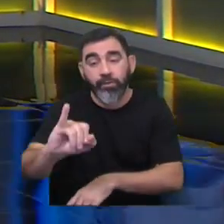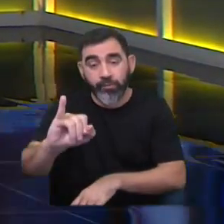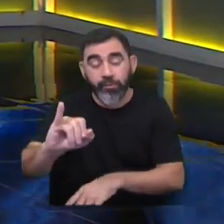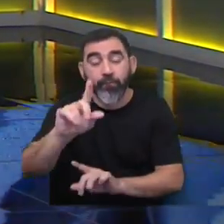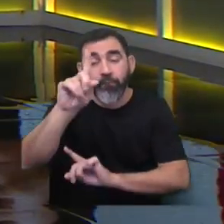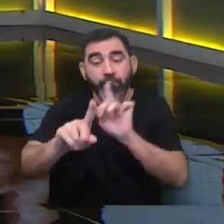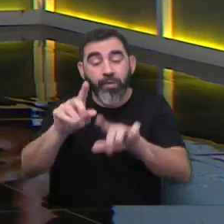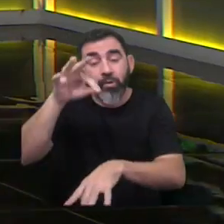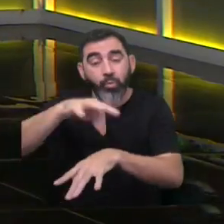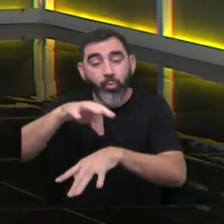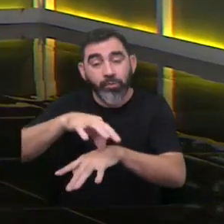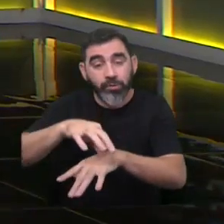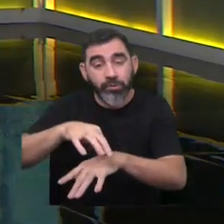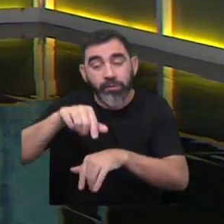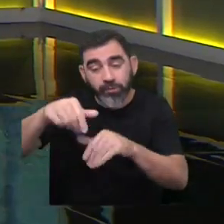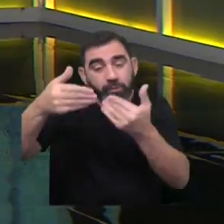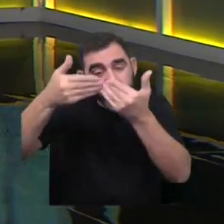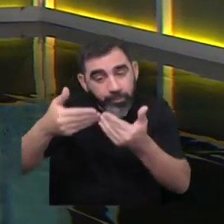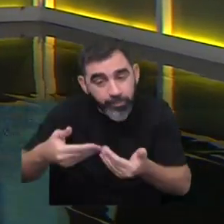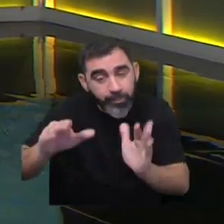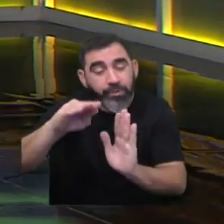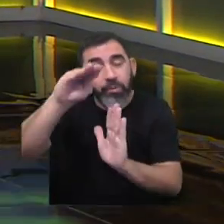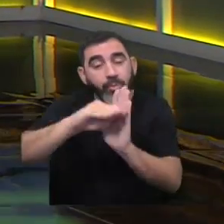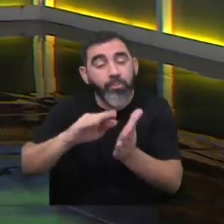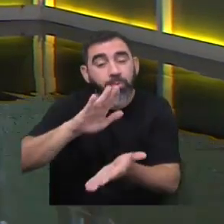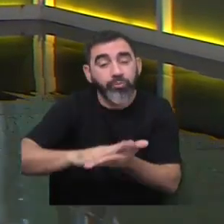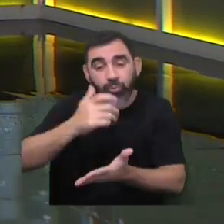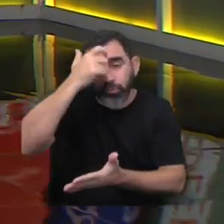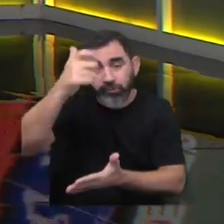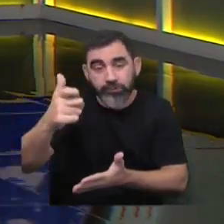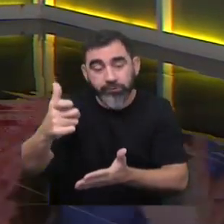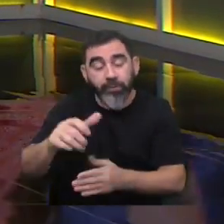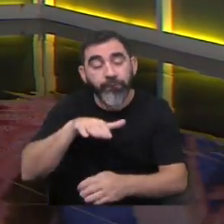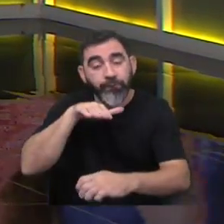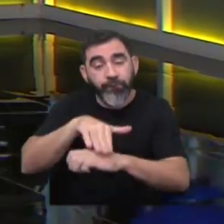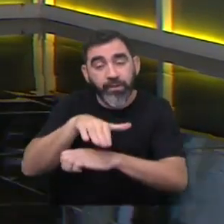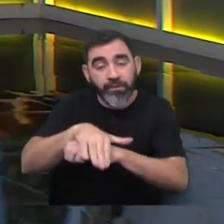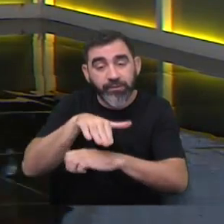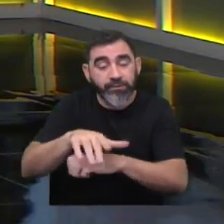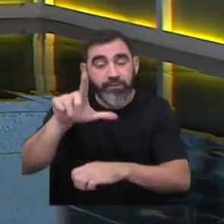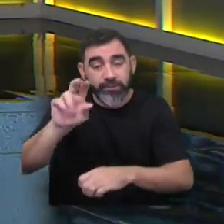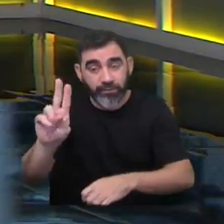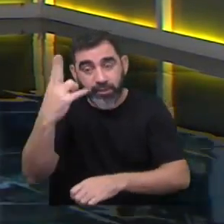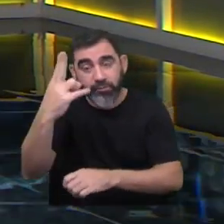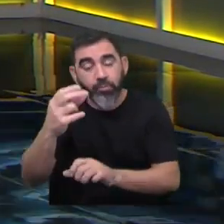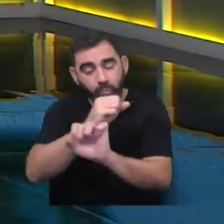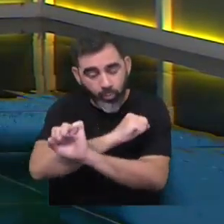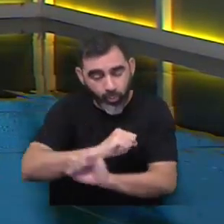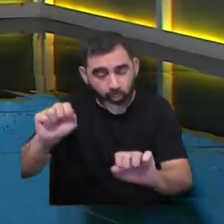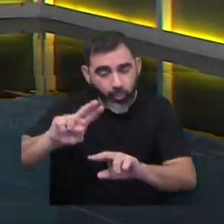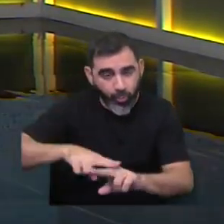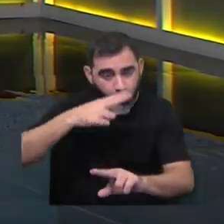Facultad de Medicina. Con eso vamos a arrancar nuestro programa de hoy, felicitándonos como uruguayos de haber podido una vez